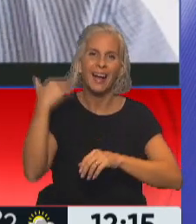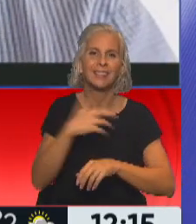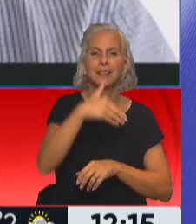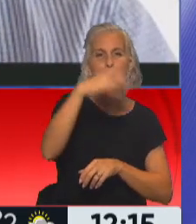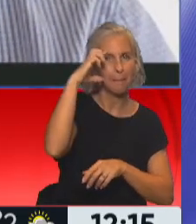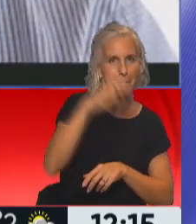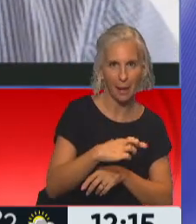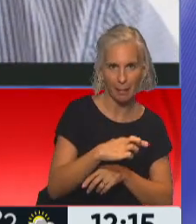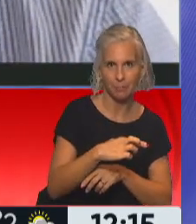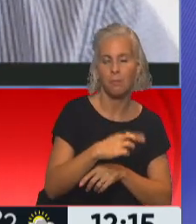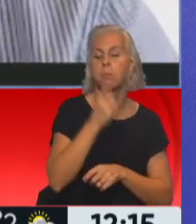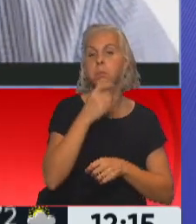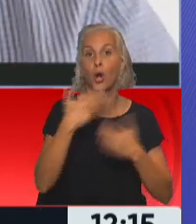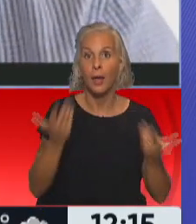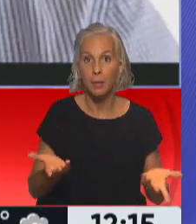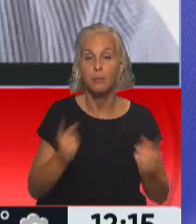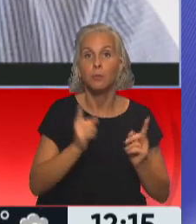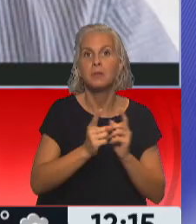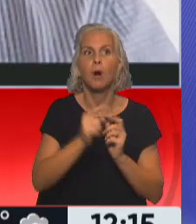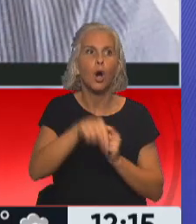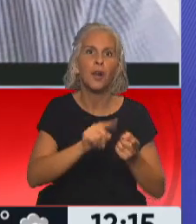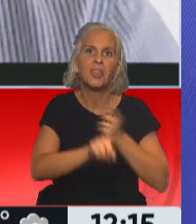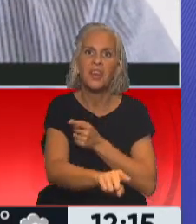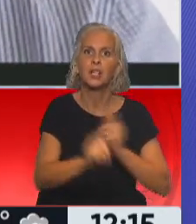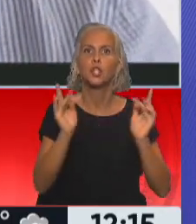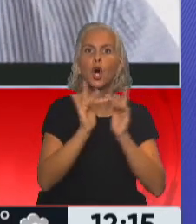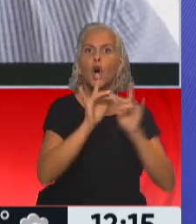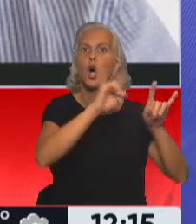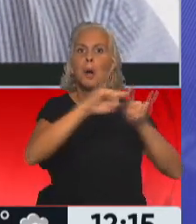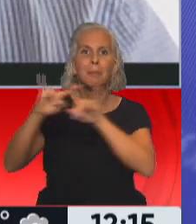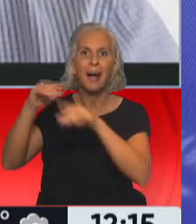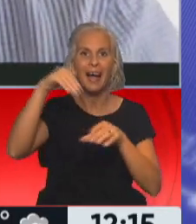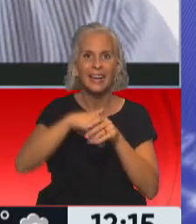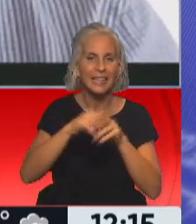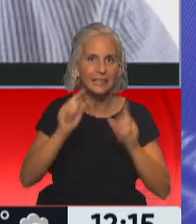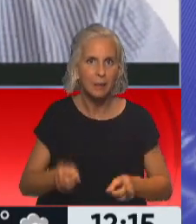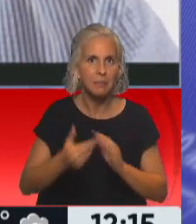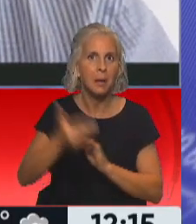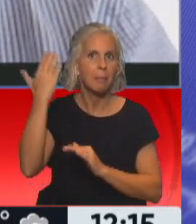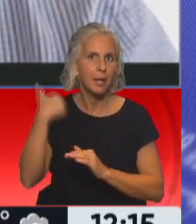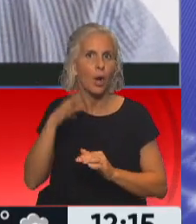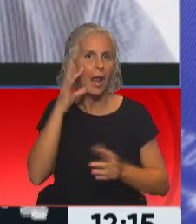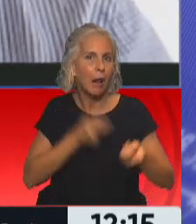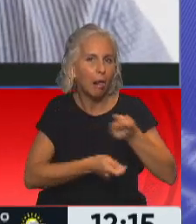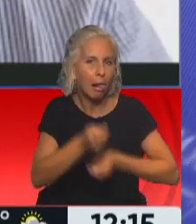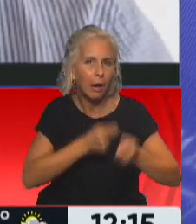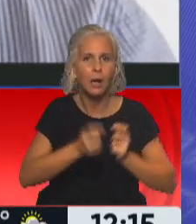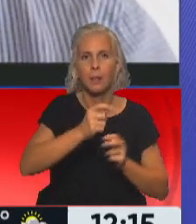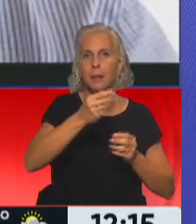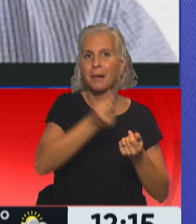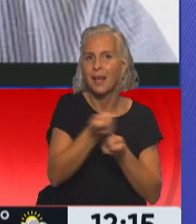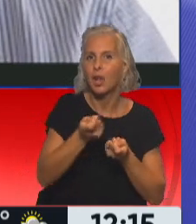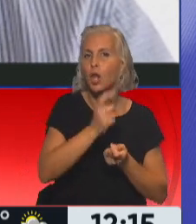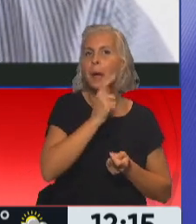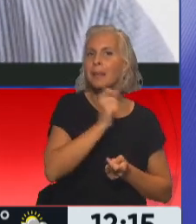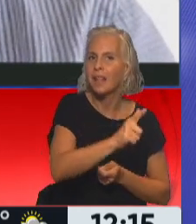MEP, por ejemplo, que por ahí se puede hacer a través de un home banking, pero había atrás una operación a través del mercado de capitales con compra-venta